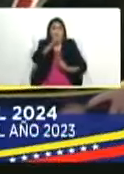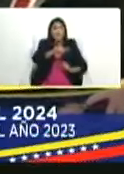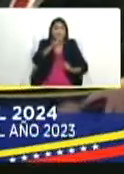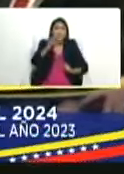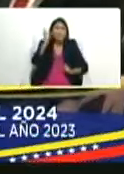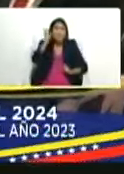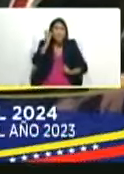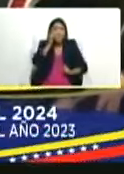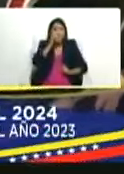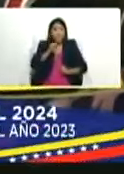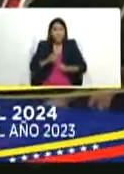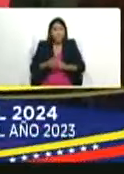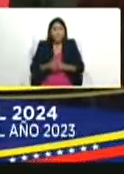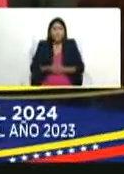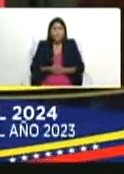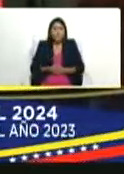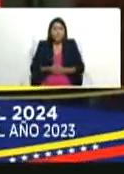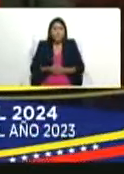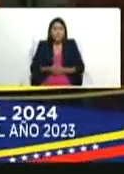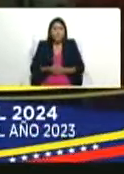y señores.